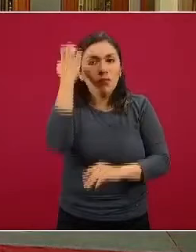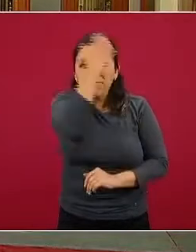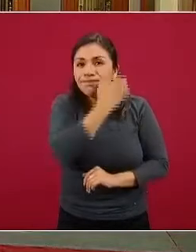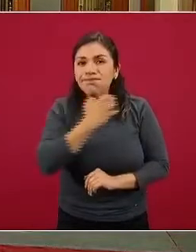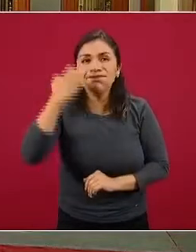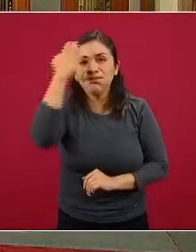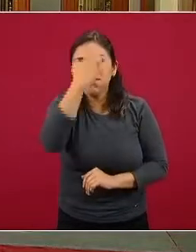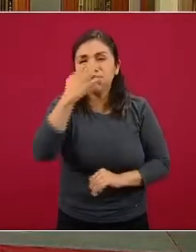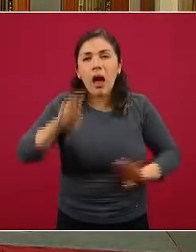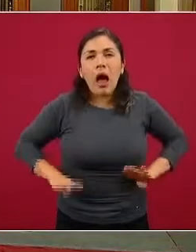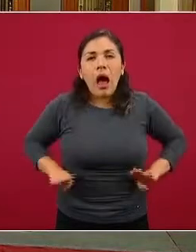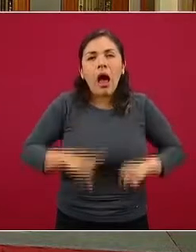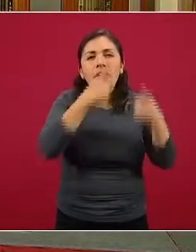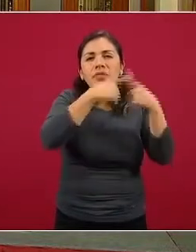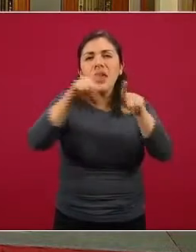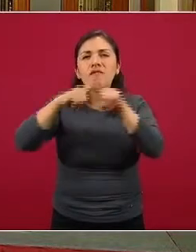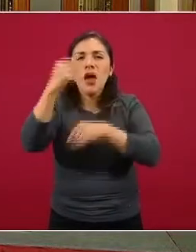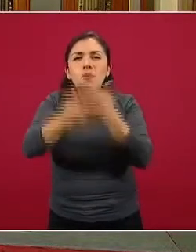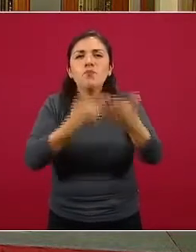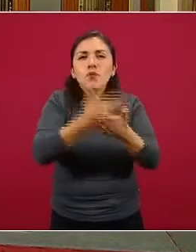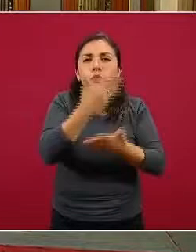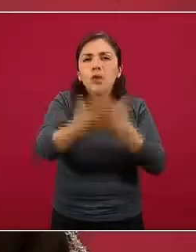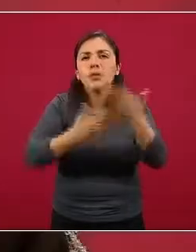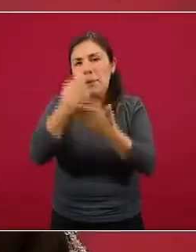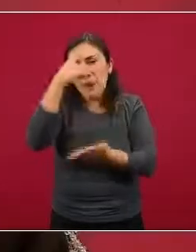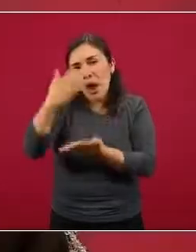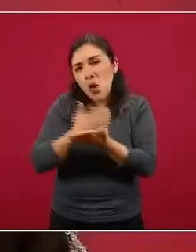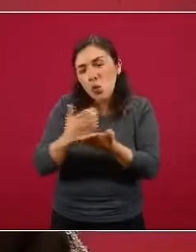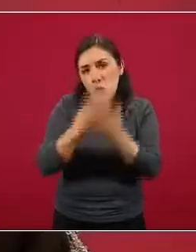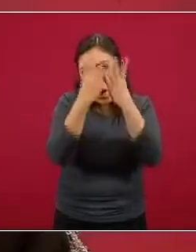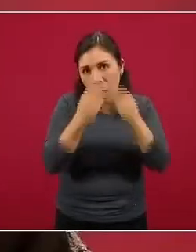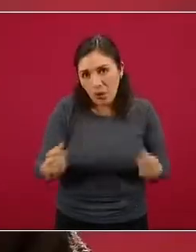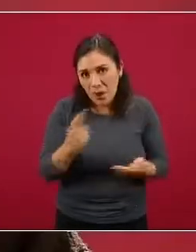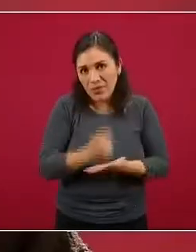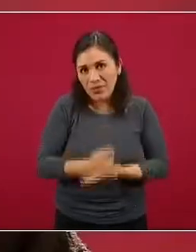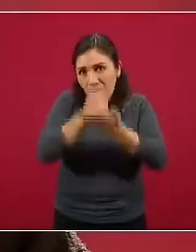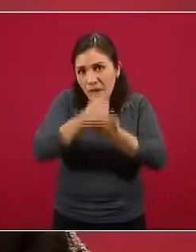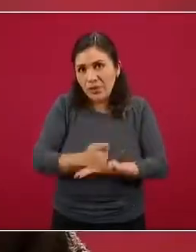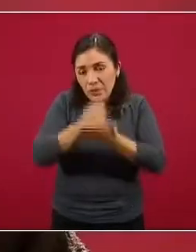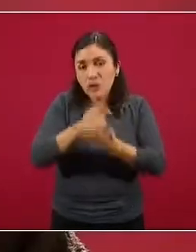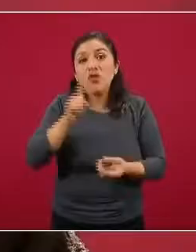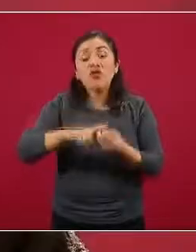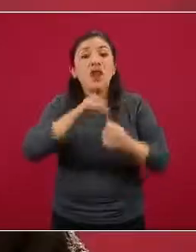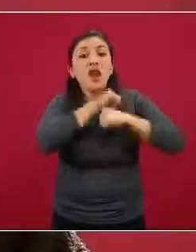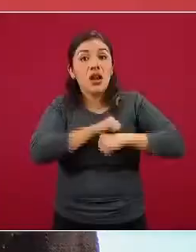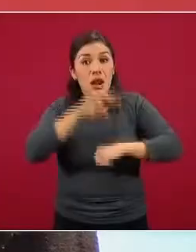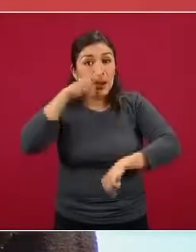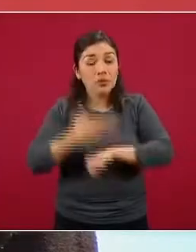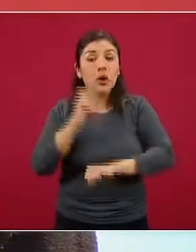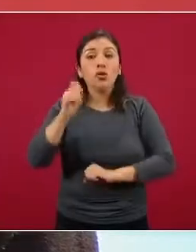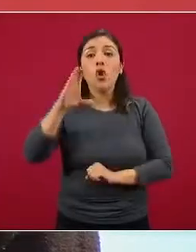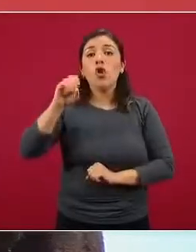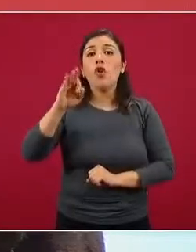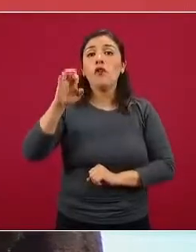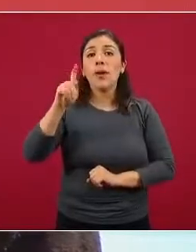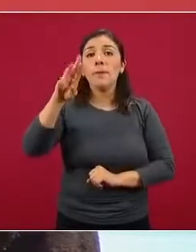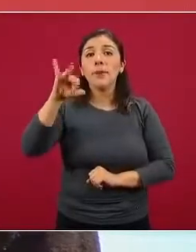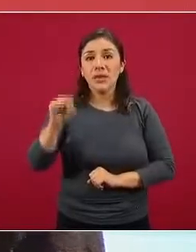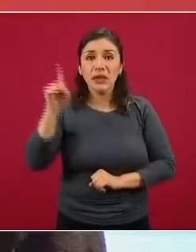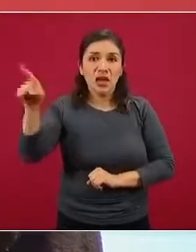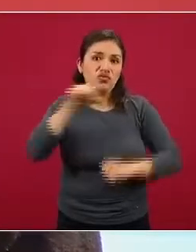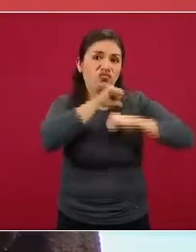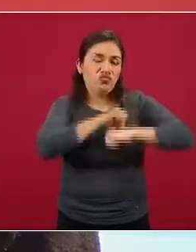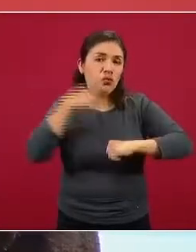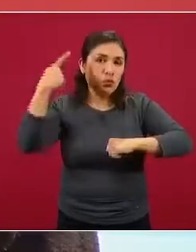evaluación de las distintas propuestas que puede haber sobre tratamientos. La entidad responsable es la COFEPRIS, entidad que tiene